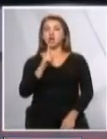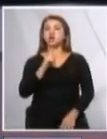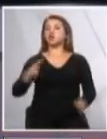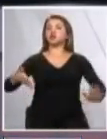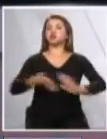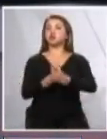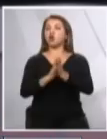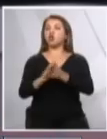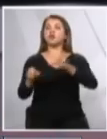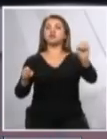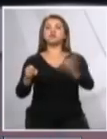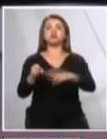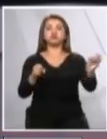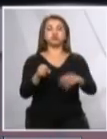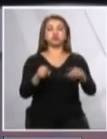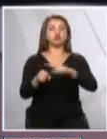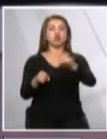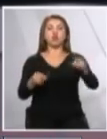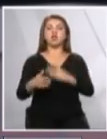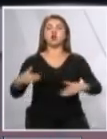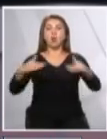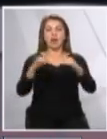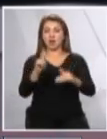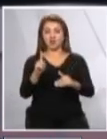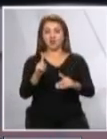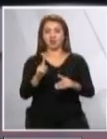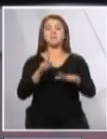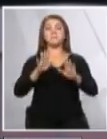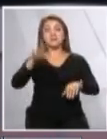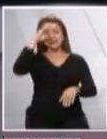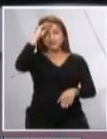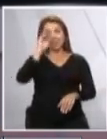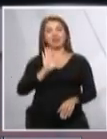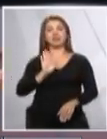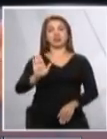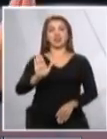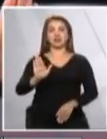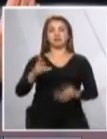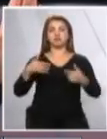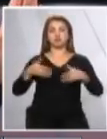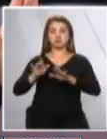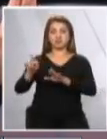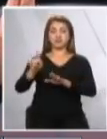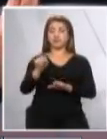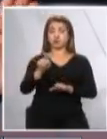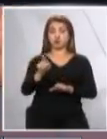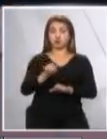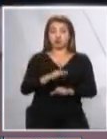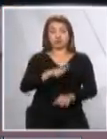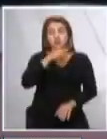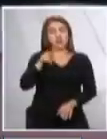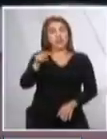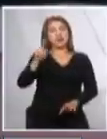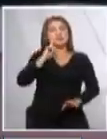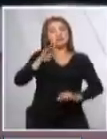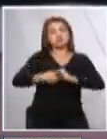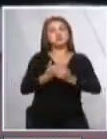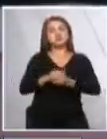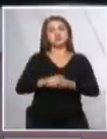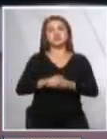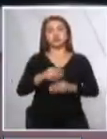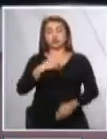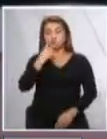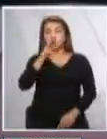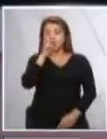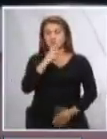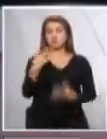todo en el mismo saco, porque lo que él, su experiencia, que yo iría con ese muerto, yo no cargo. Me parece a mí una